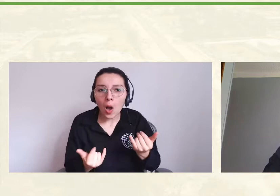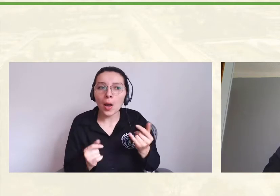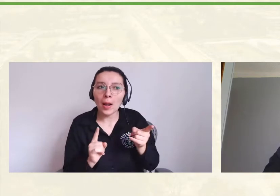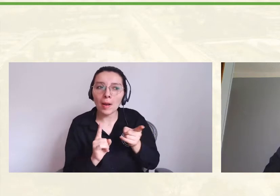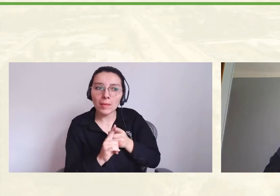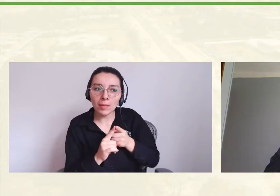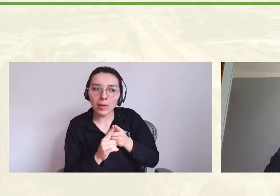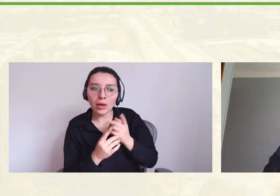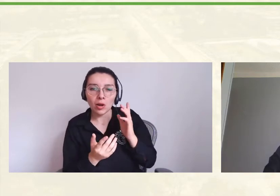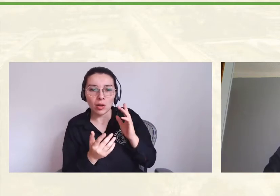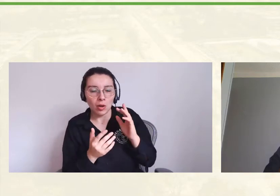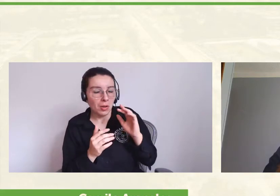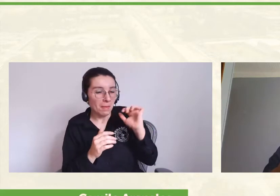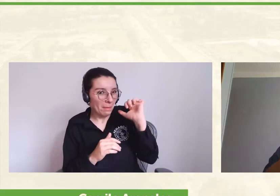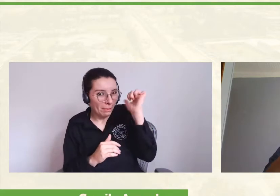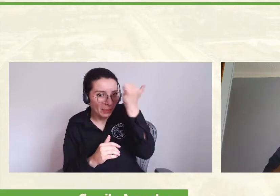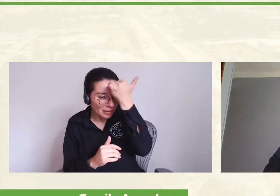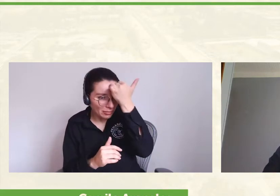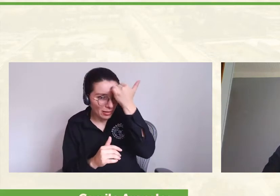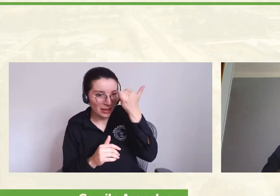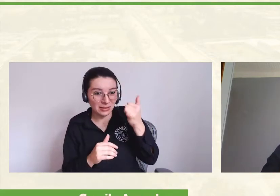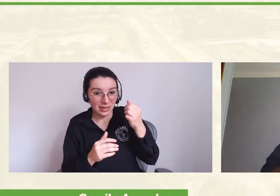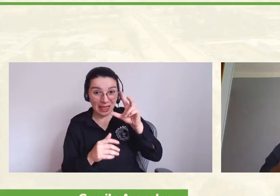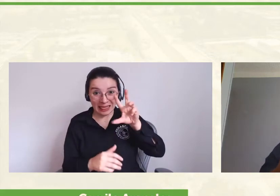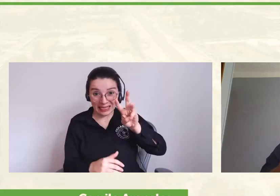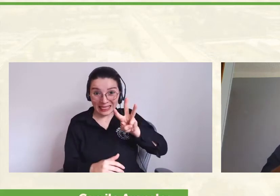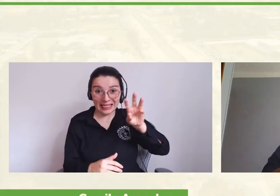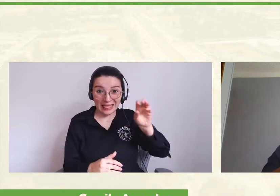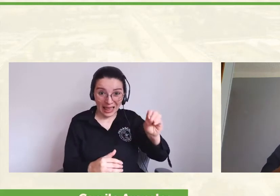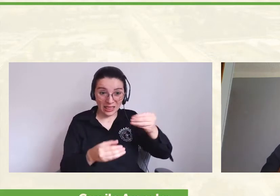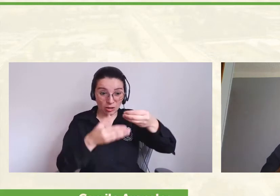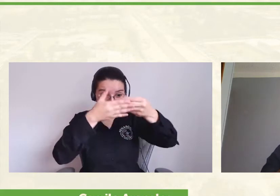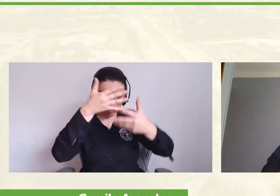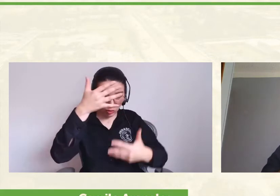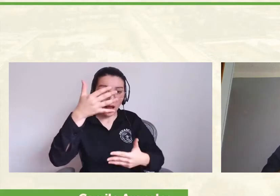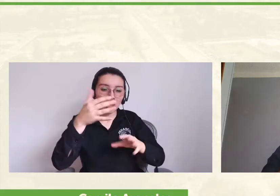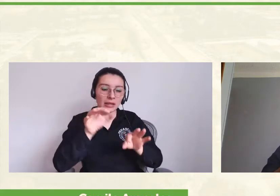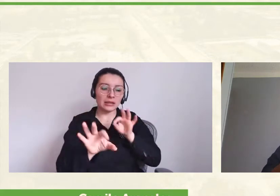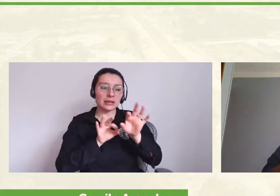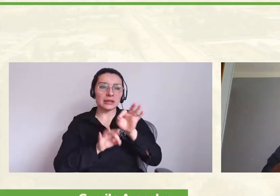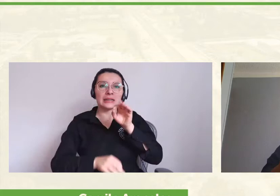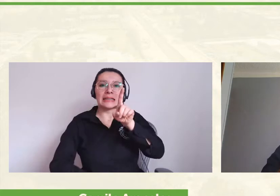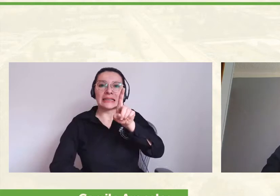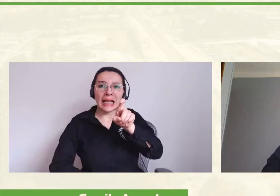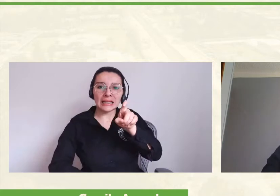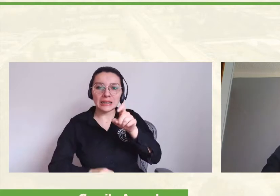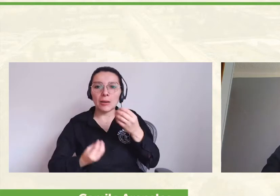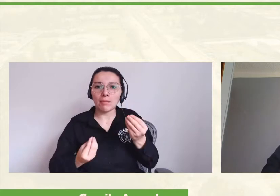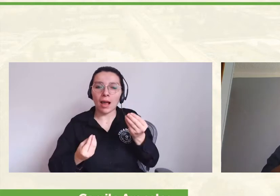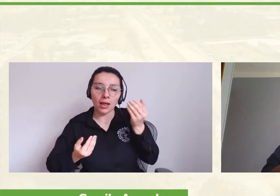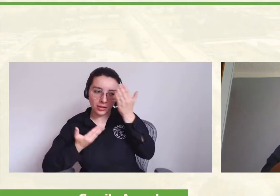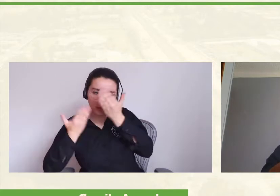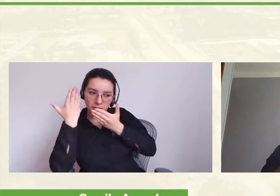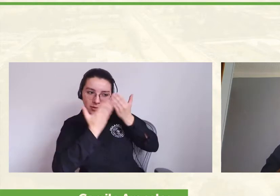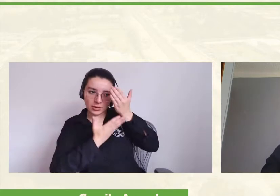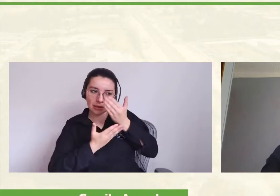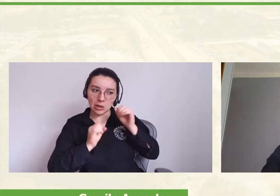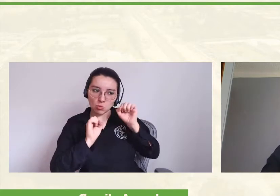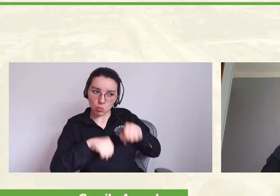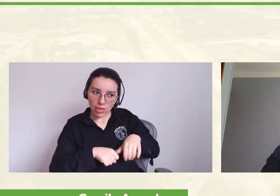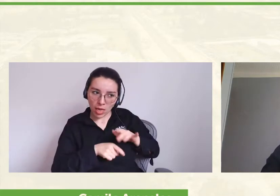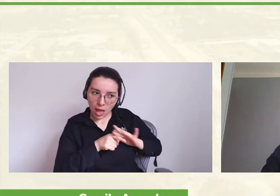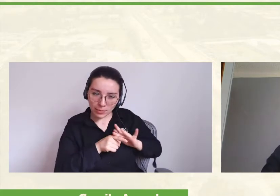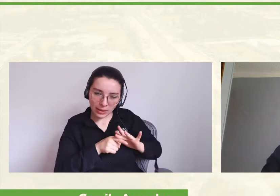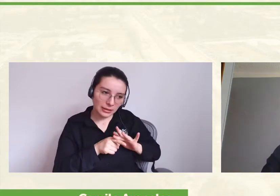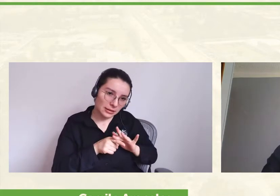6 principalmente, de determinar, digamos, si pueden ser ejecutados o no. Durante, como comentaba, este proceso nosotros estamos